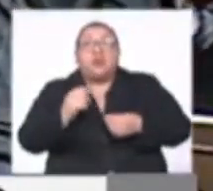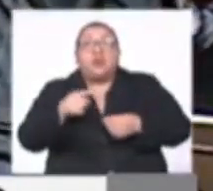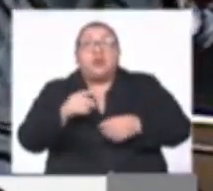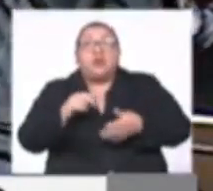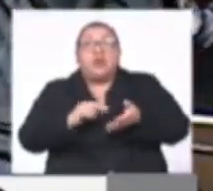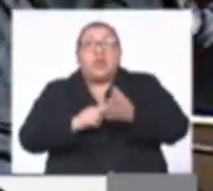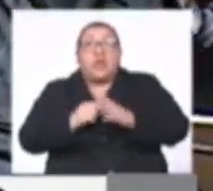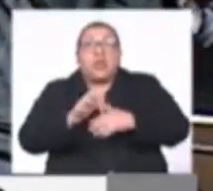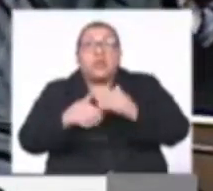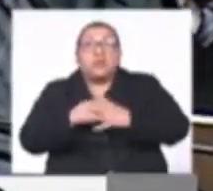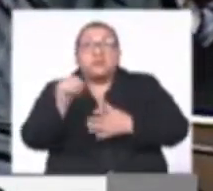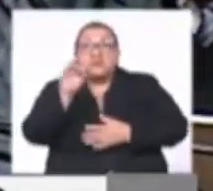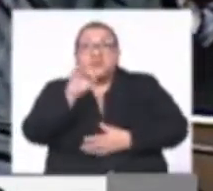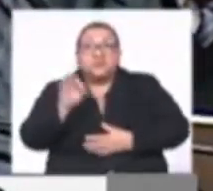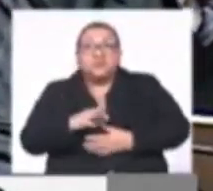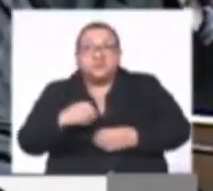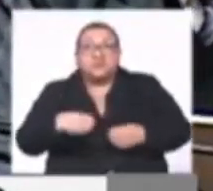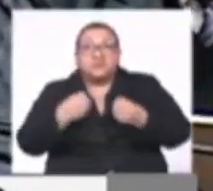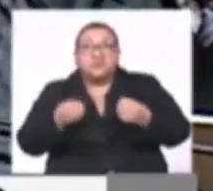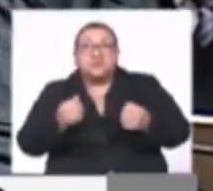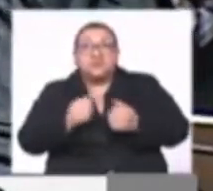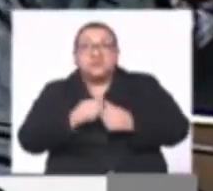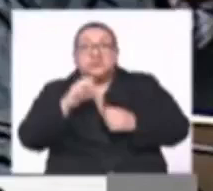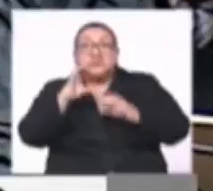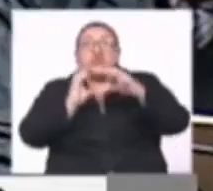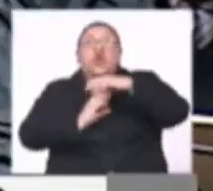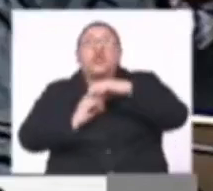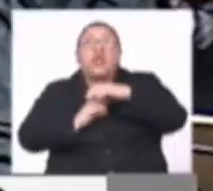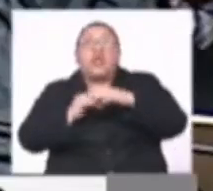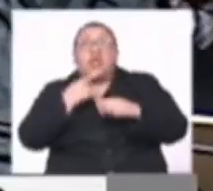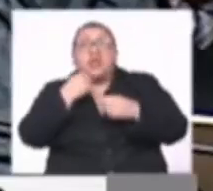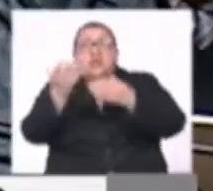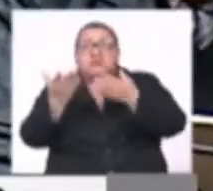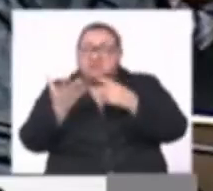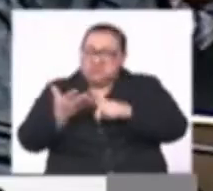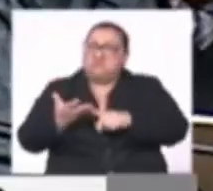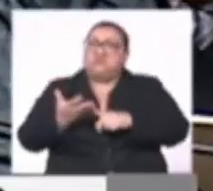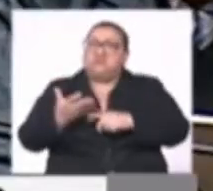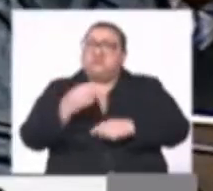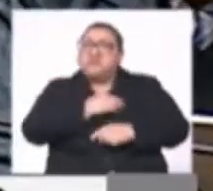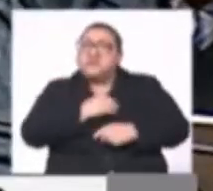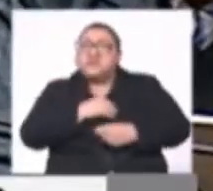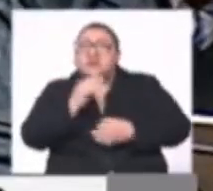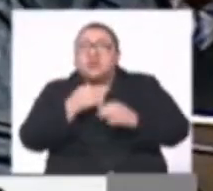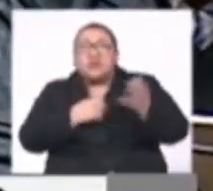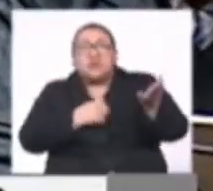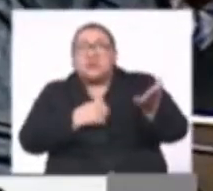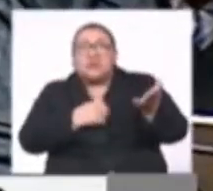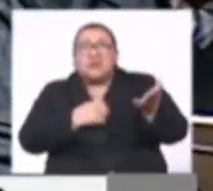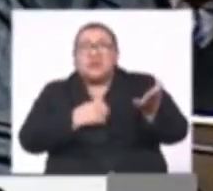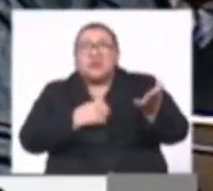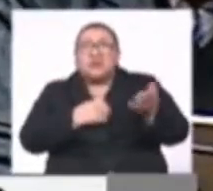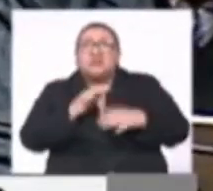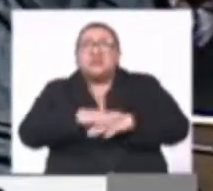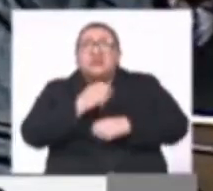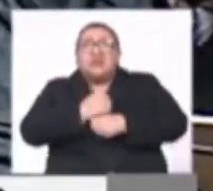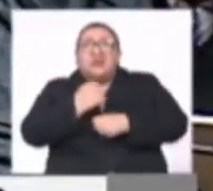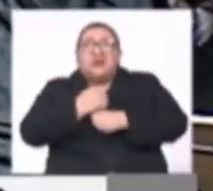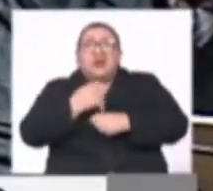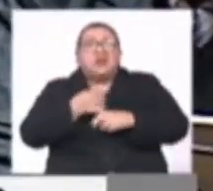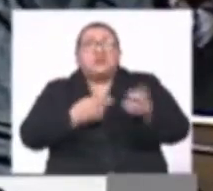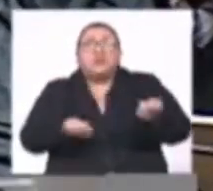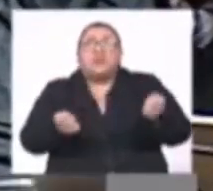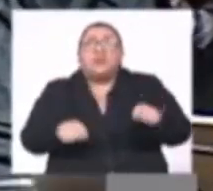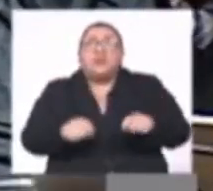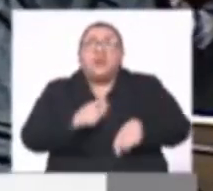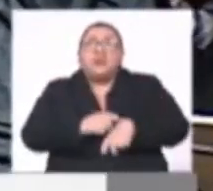alternantes las cifras proporcionadas por la Contraloría General de la República sobre las obras